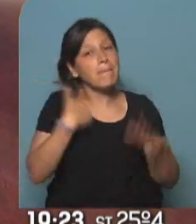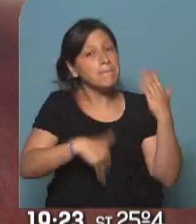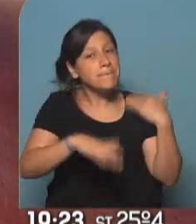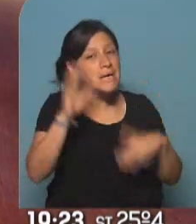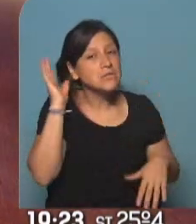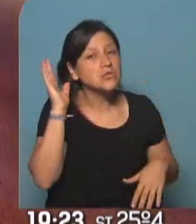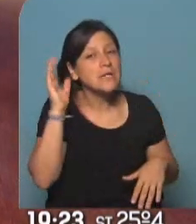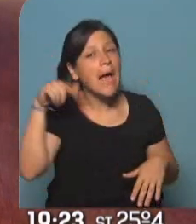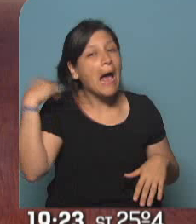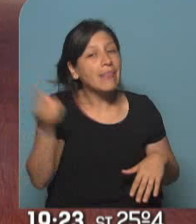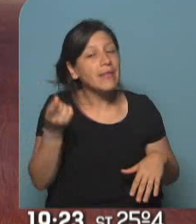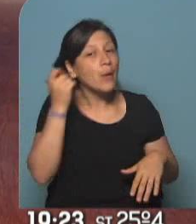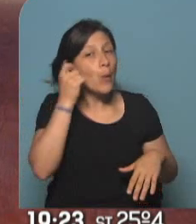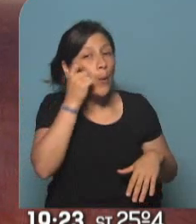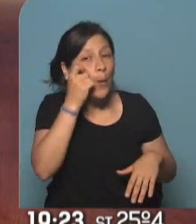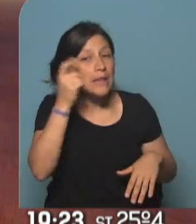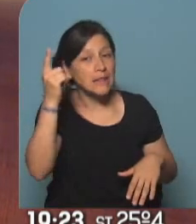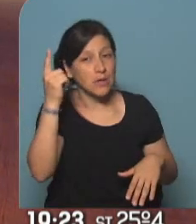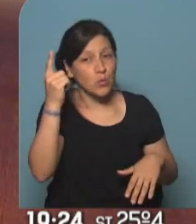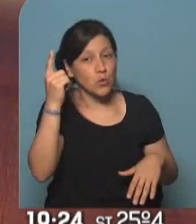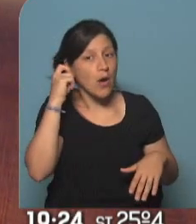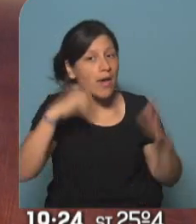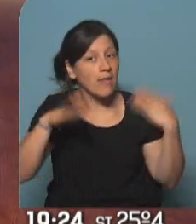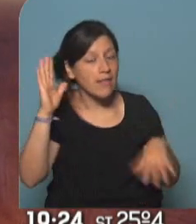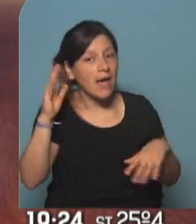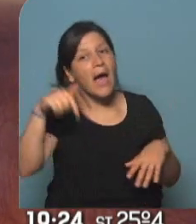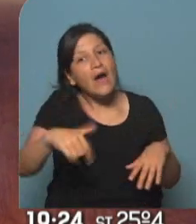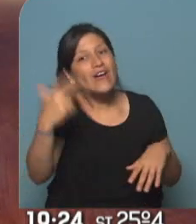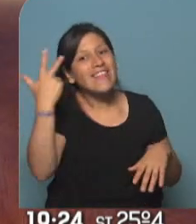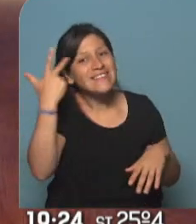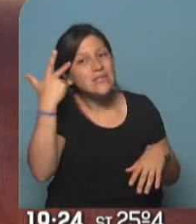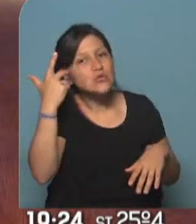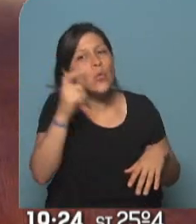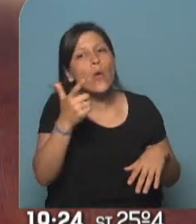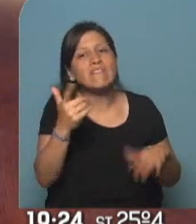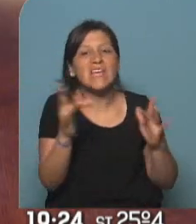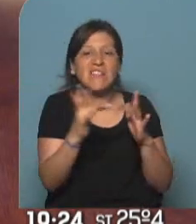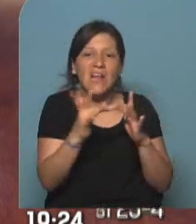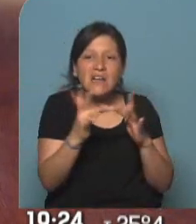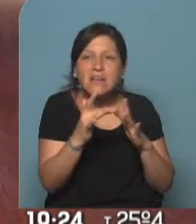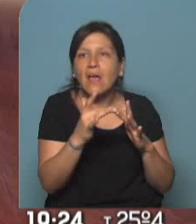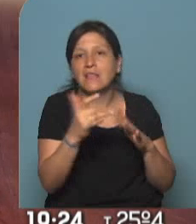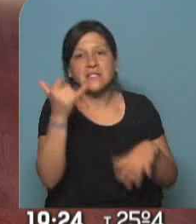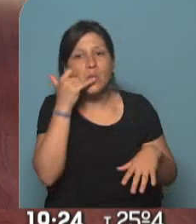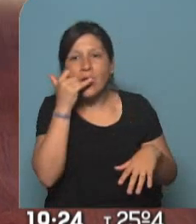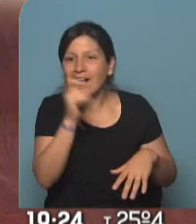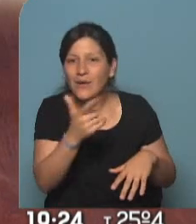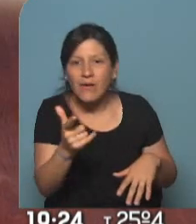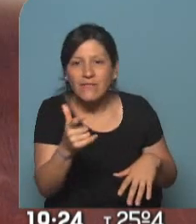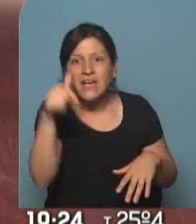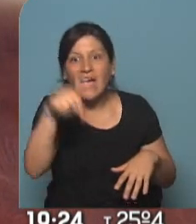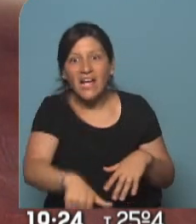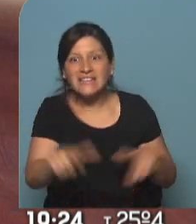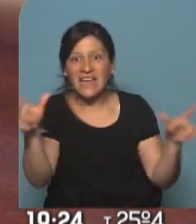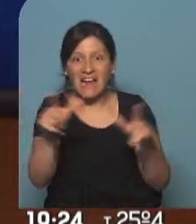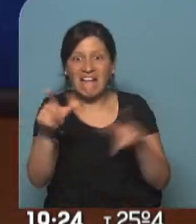de edad de los 21 hoy es a los 18 no habían teléfonos celulares no había internet este canal transmitirá en blanco y